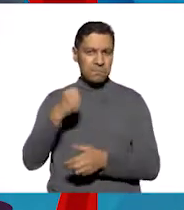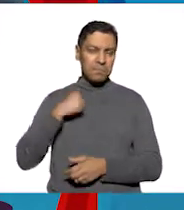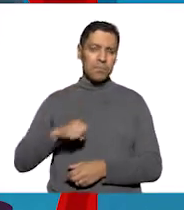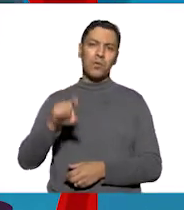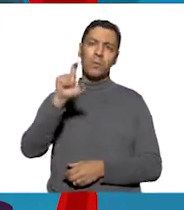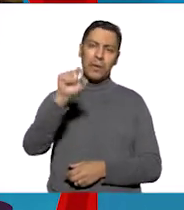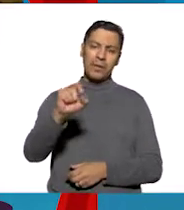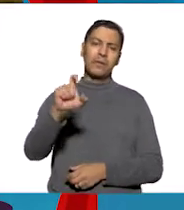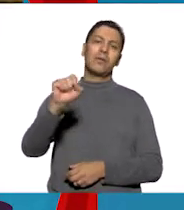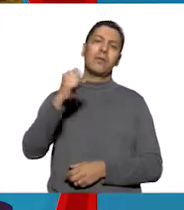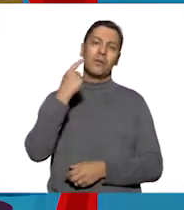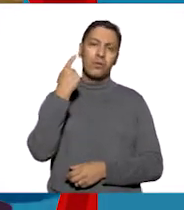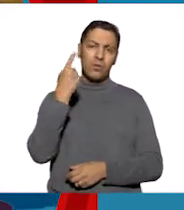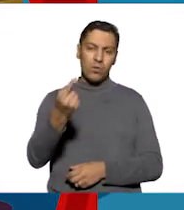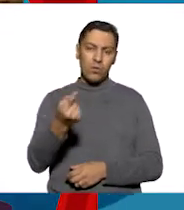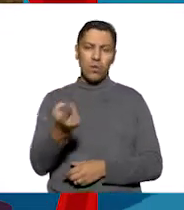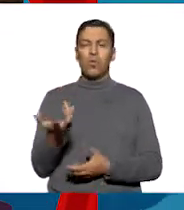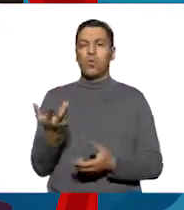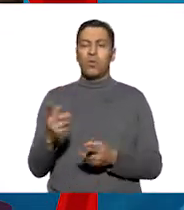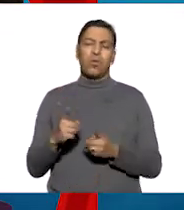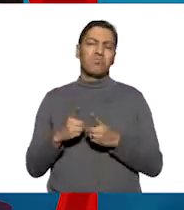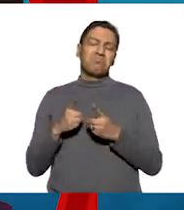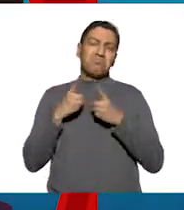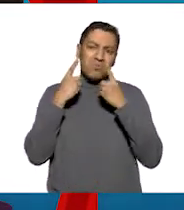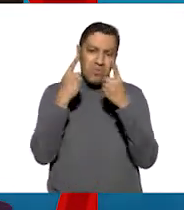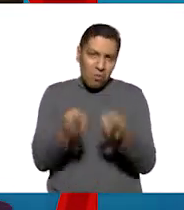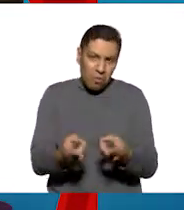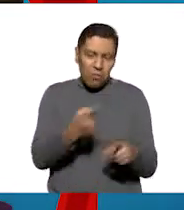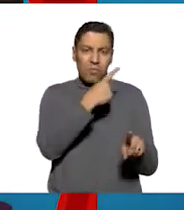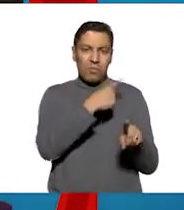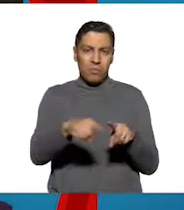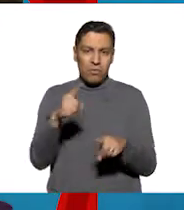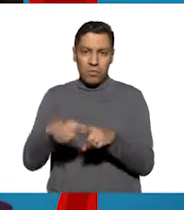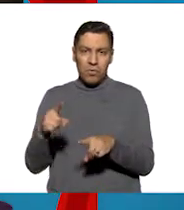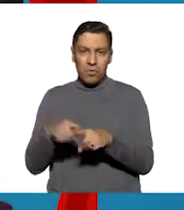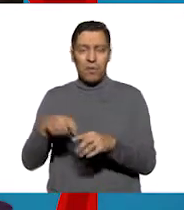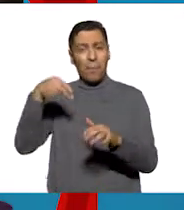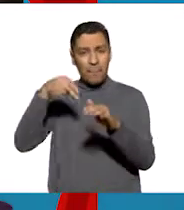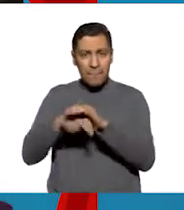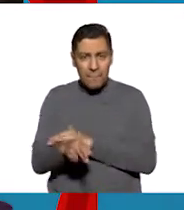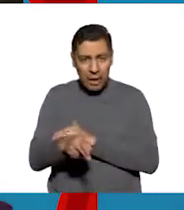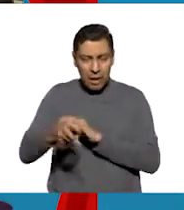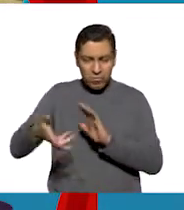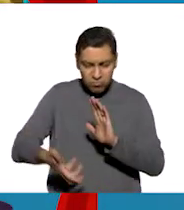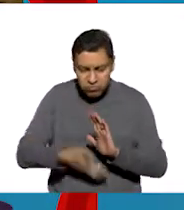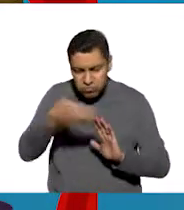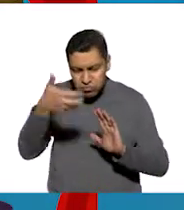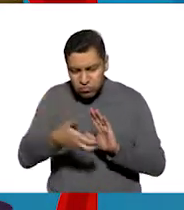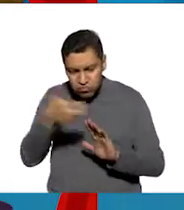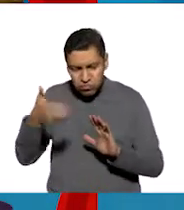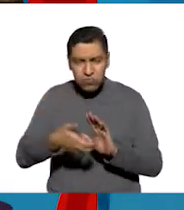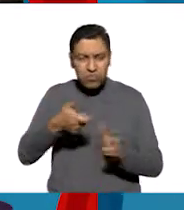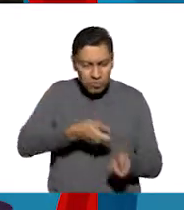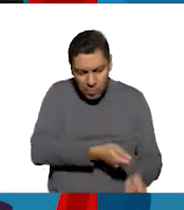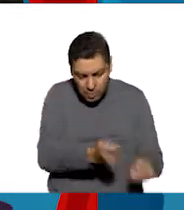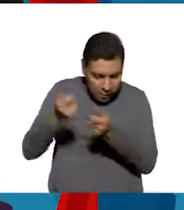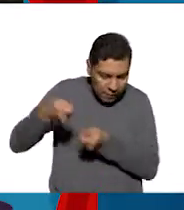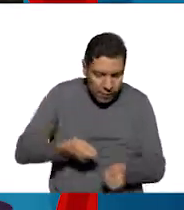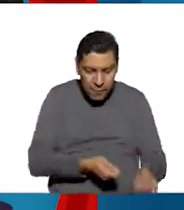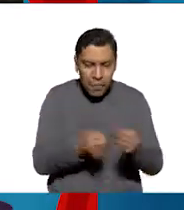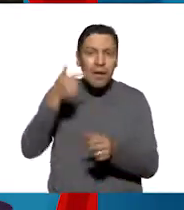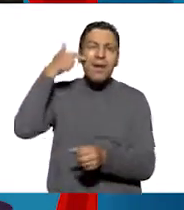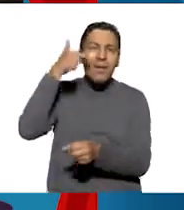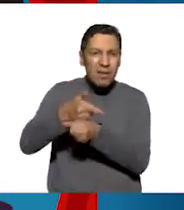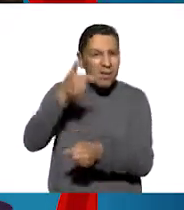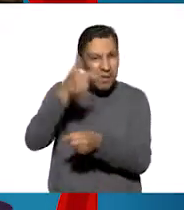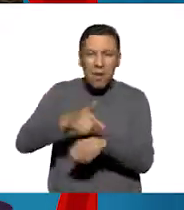XX, XXI, con donaciones, con los trabajos del metro fueron importantes, y la